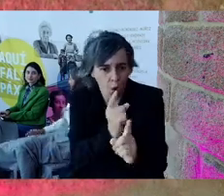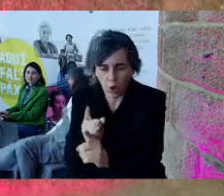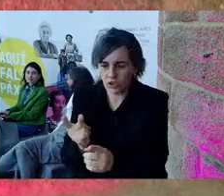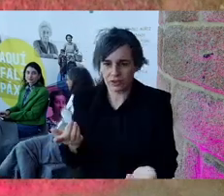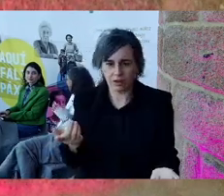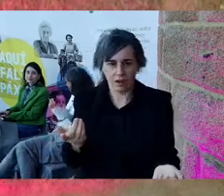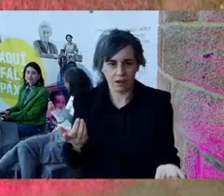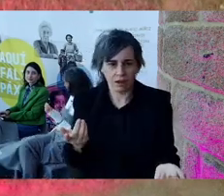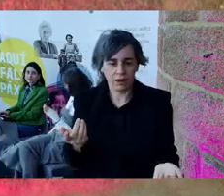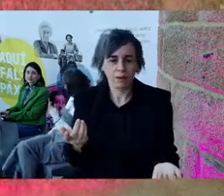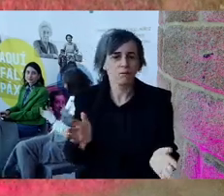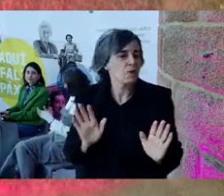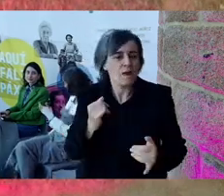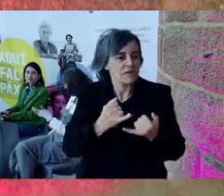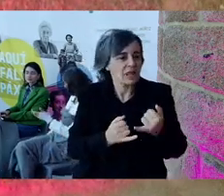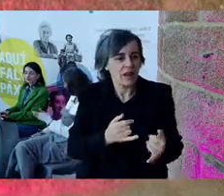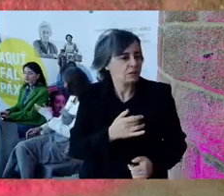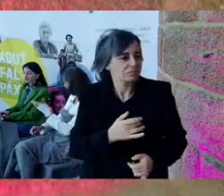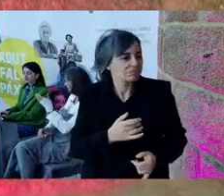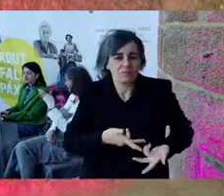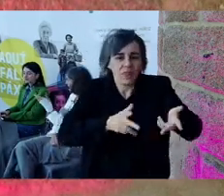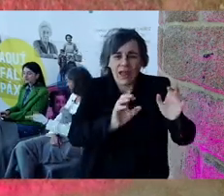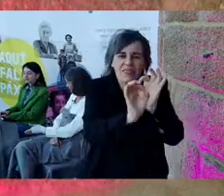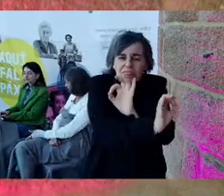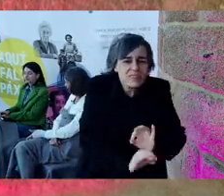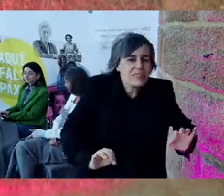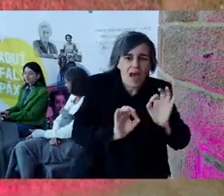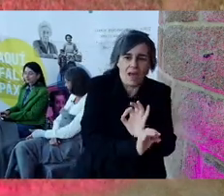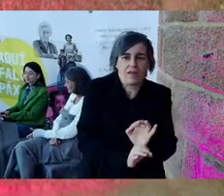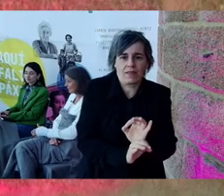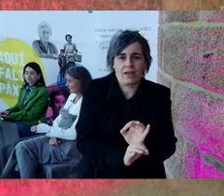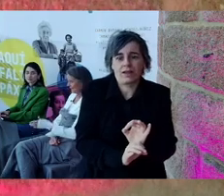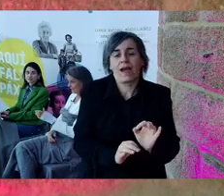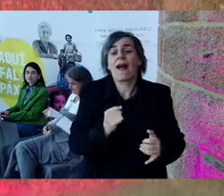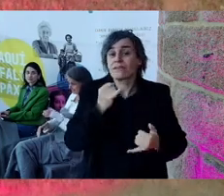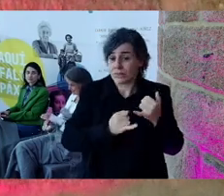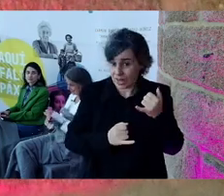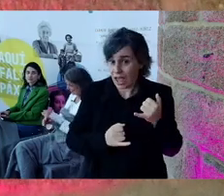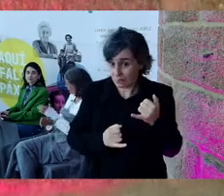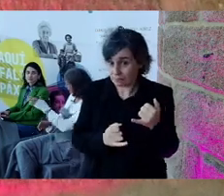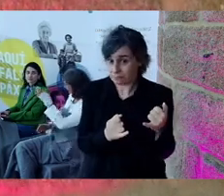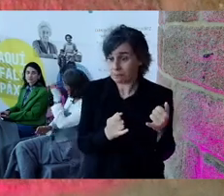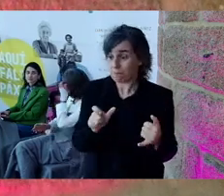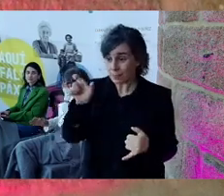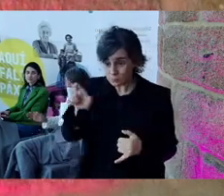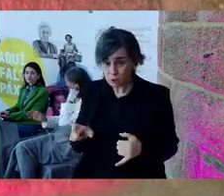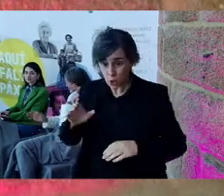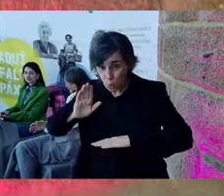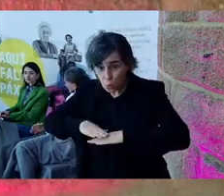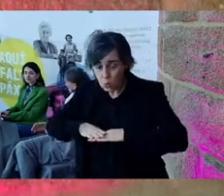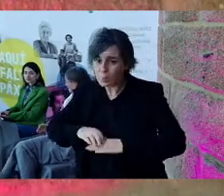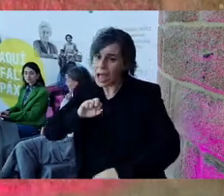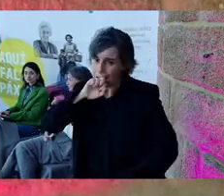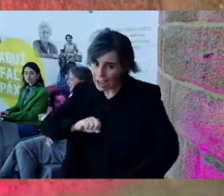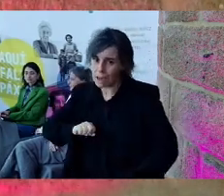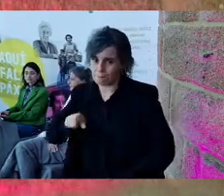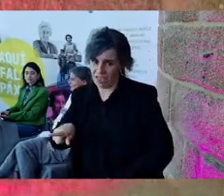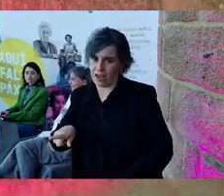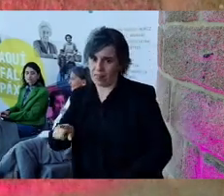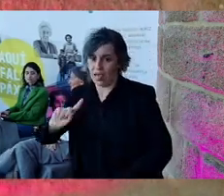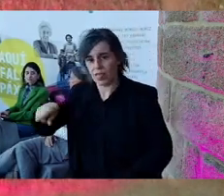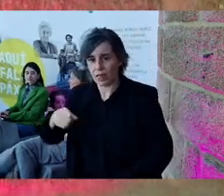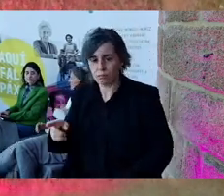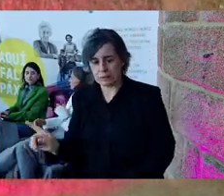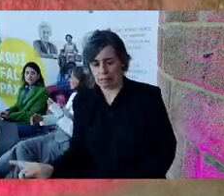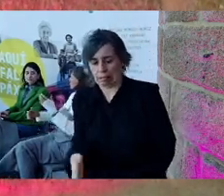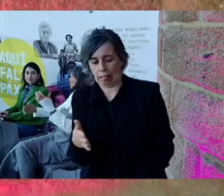hacer prácticamente nada, para que Gelmírez, después de eso, que había sido el causante de la revuelta, había sido Gelmírez, el que se escaqueó mandando a la reina